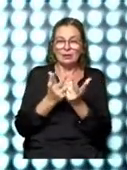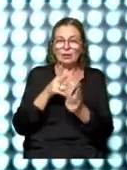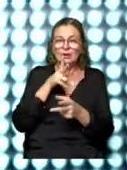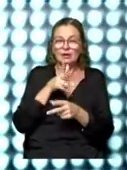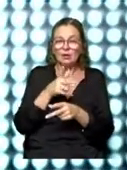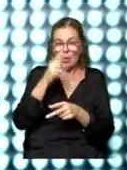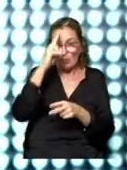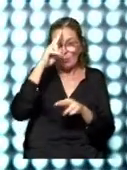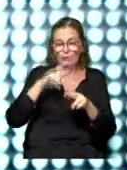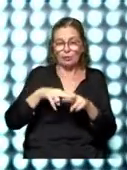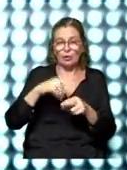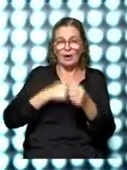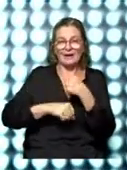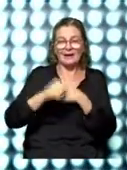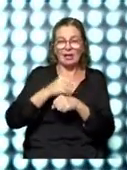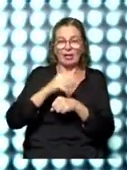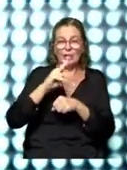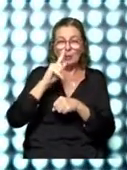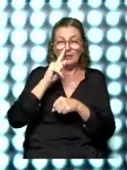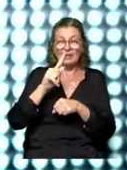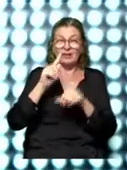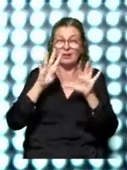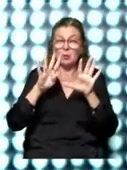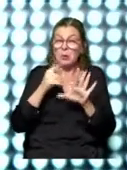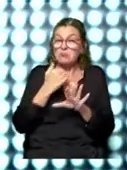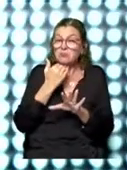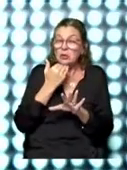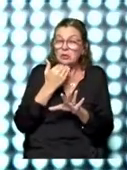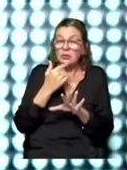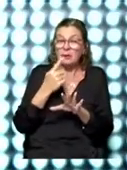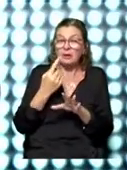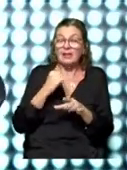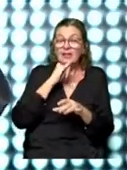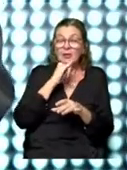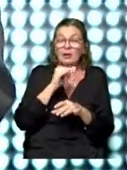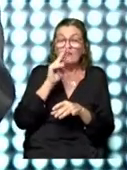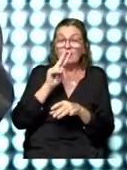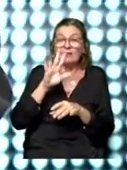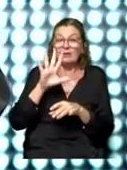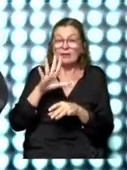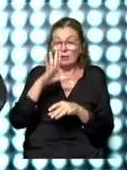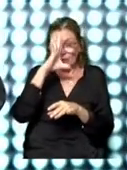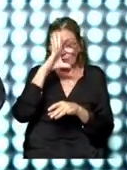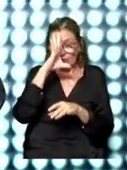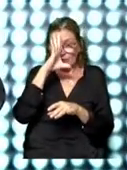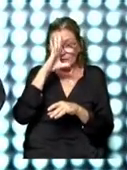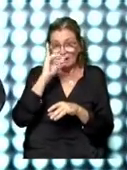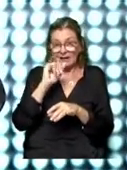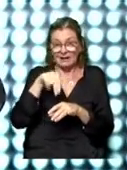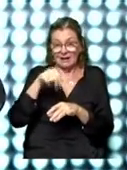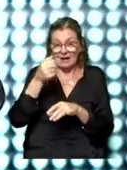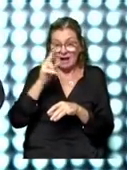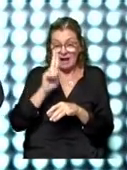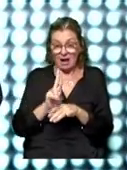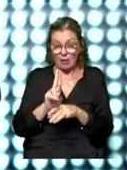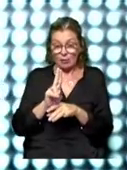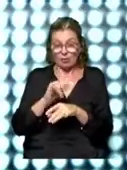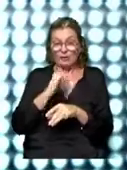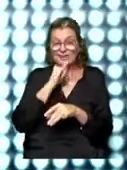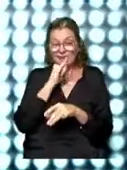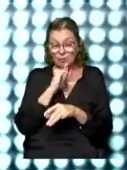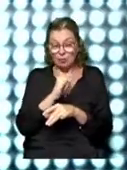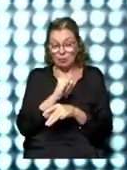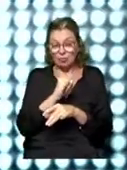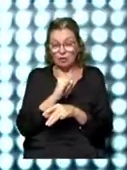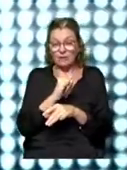en 2019 en circunstancias no aclaradas, uh-huh. Acaba de denunciar el 25 de febrero al INAU, al Instituto del Niño y Adolescente del Uruguay,